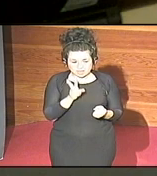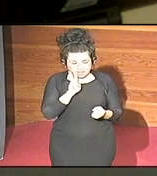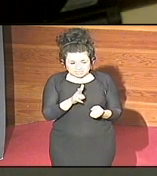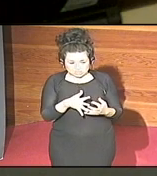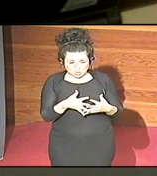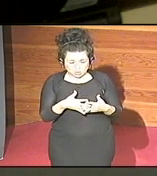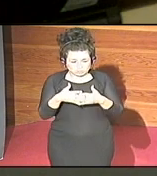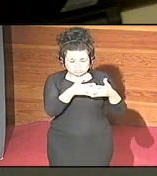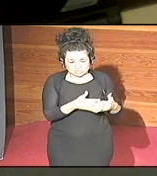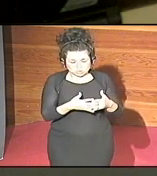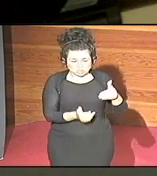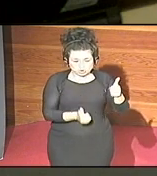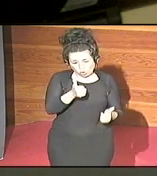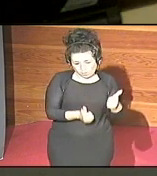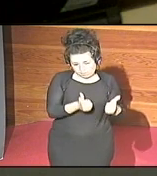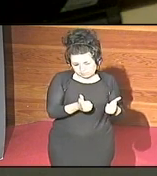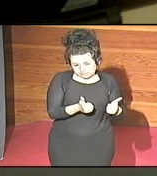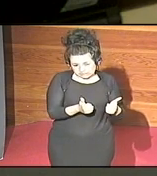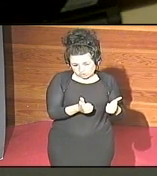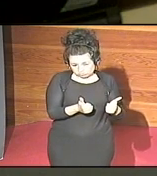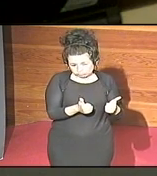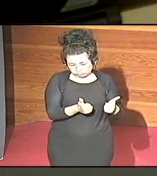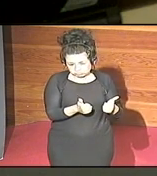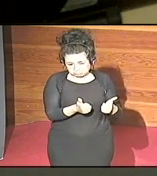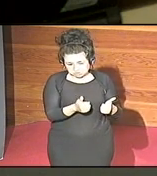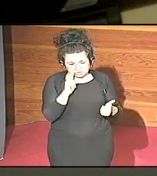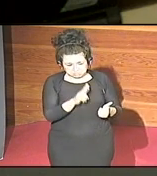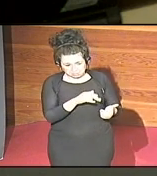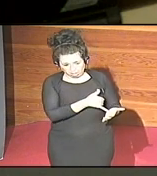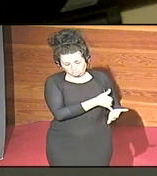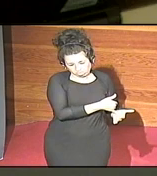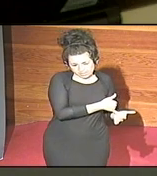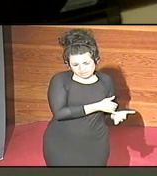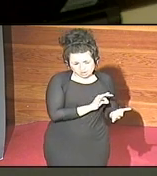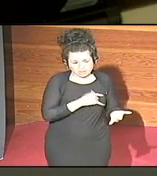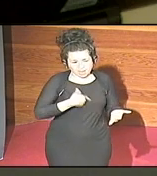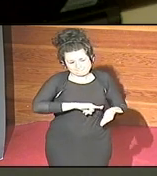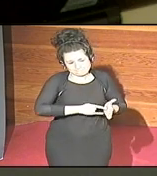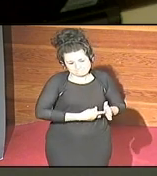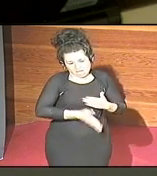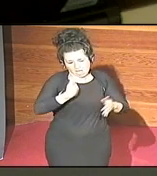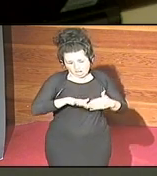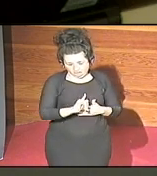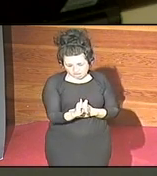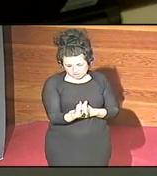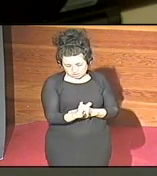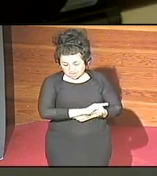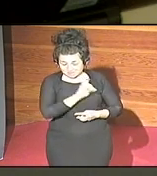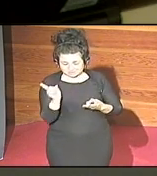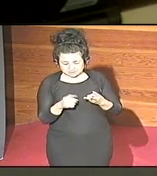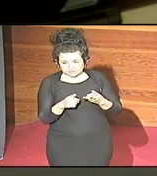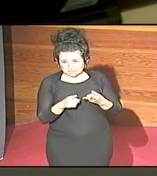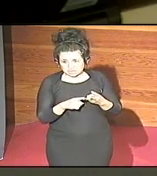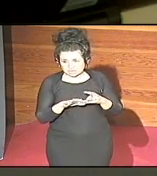o así que ya lo tenían planeado de bastante tiempo. Y la última que quería plantear